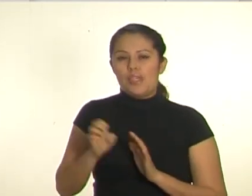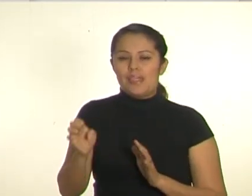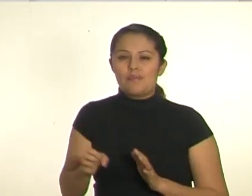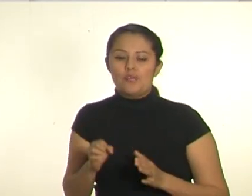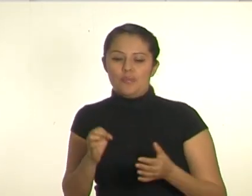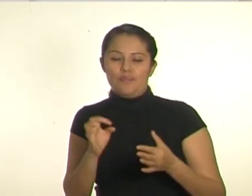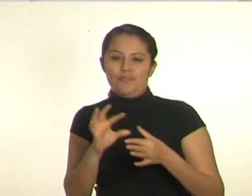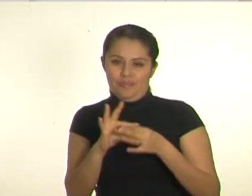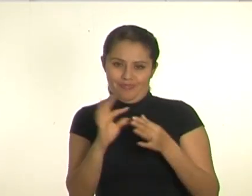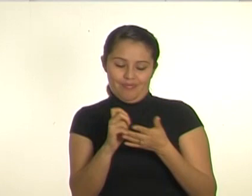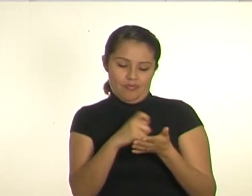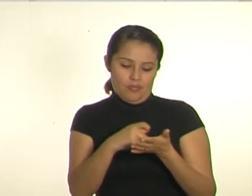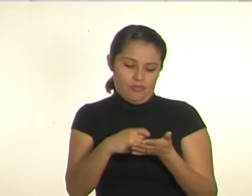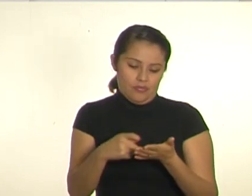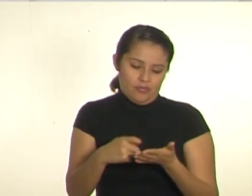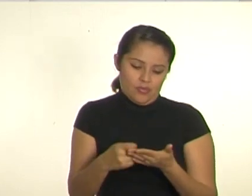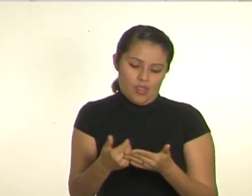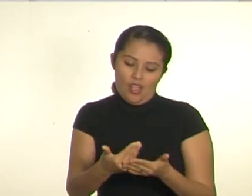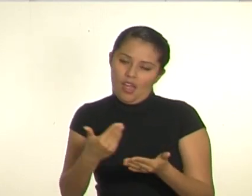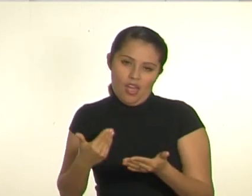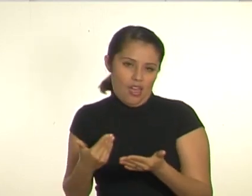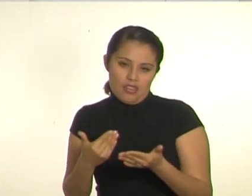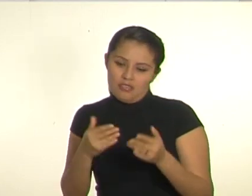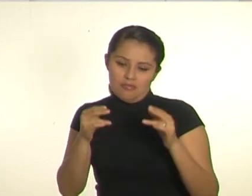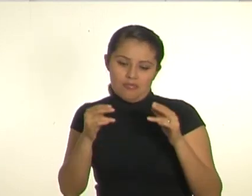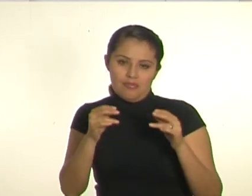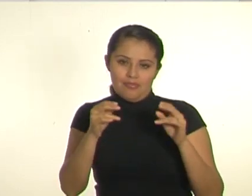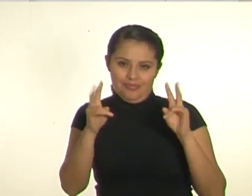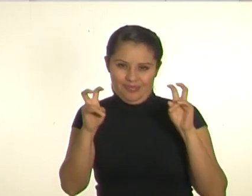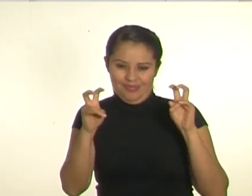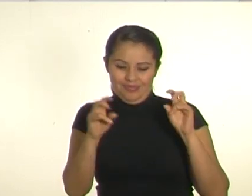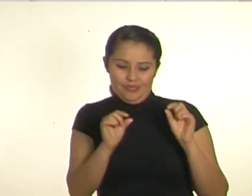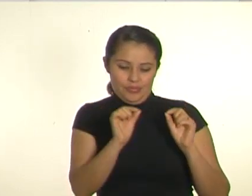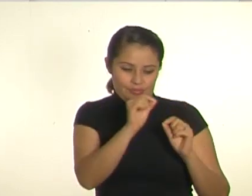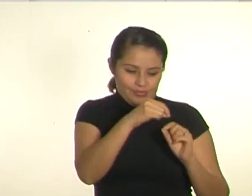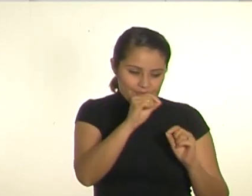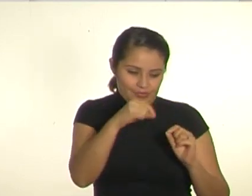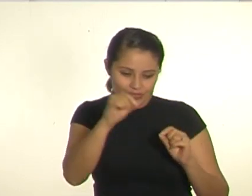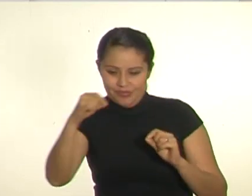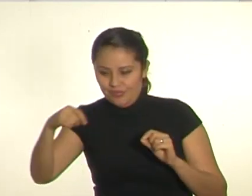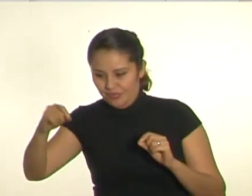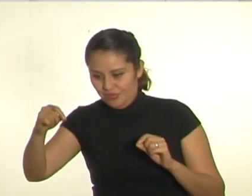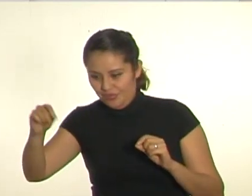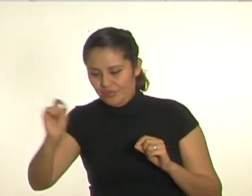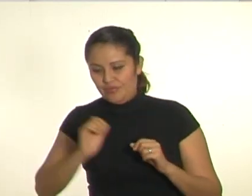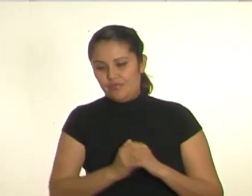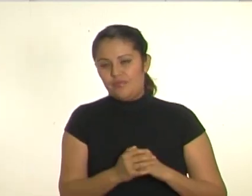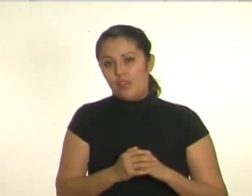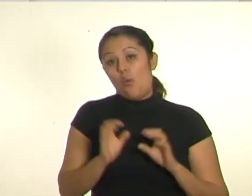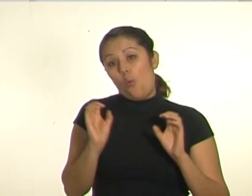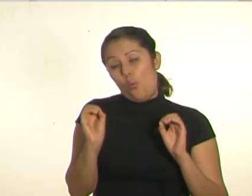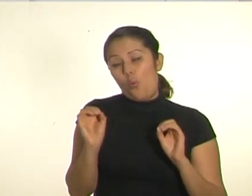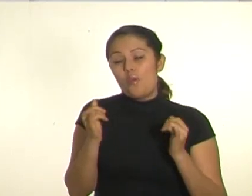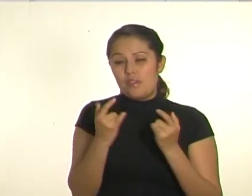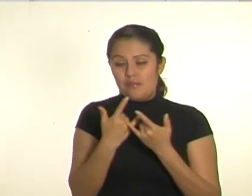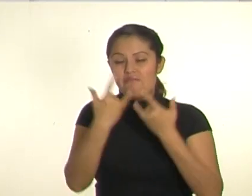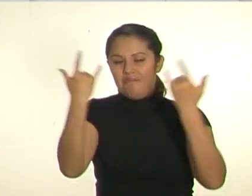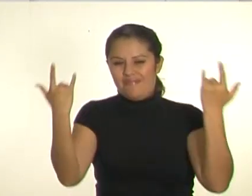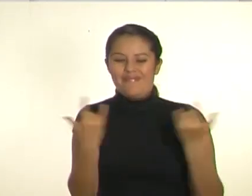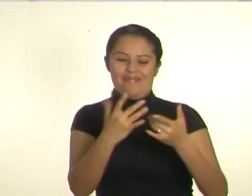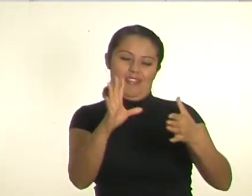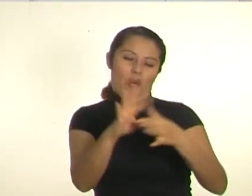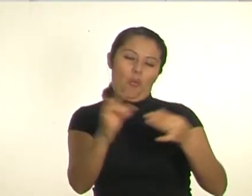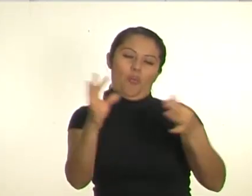va a permitir ponerla al principio o al final de un título, un cuento o un poema. Tenemos